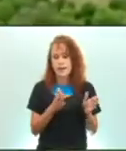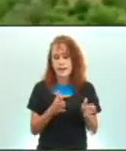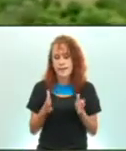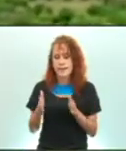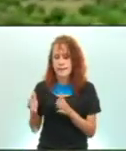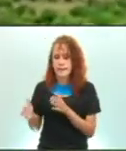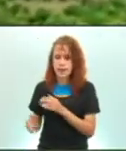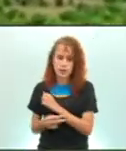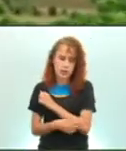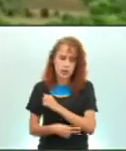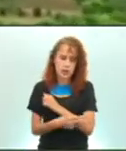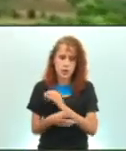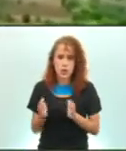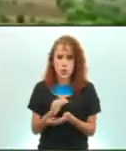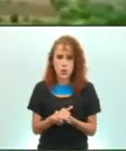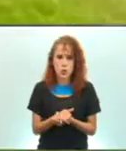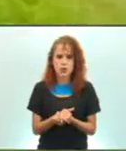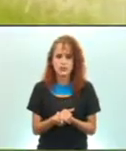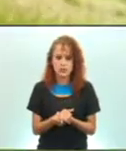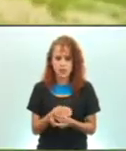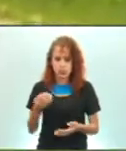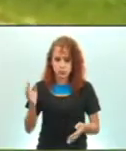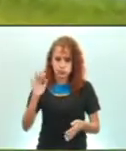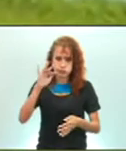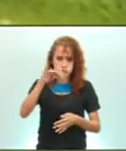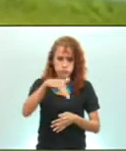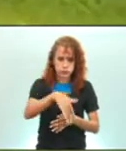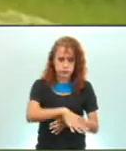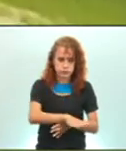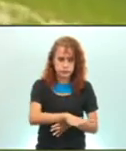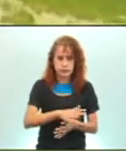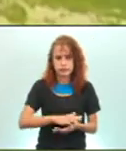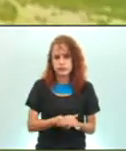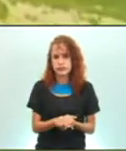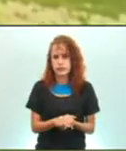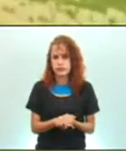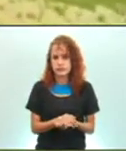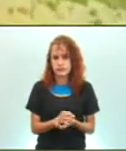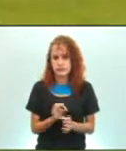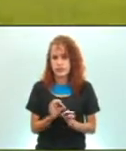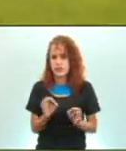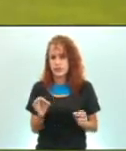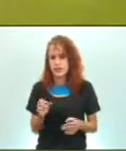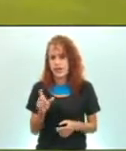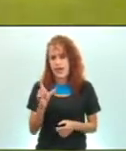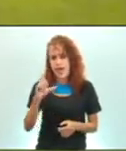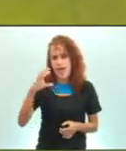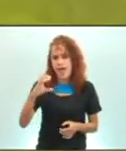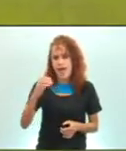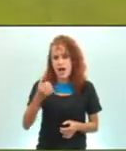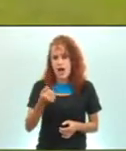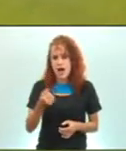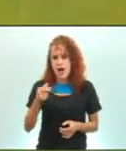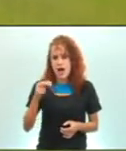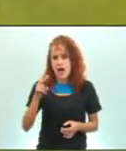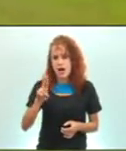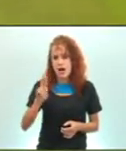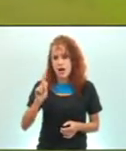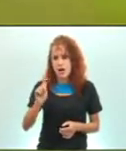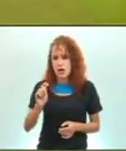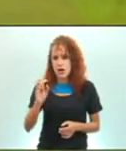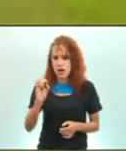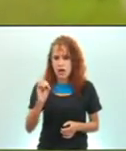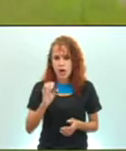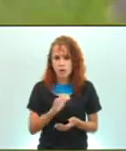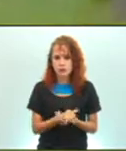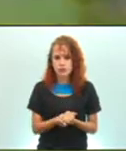Algunas partes de nuestra geografía serían cercenadas, especialmente el delta del Cauto, una zona muy